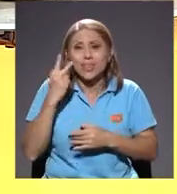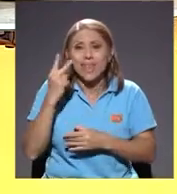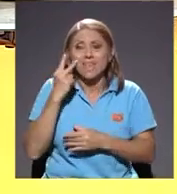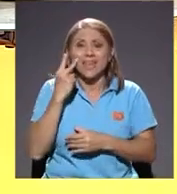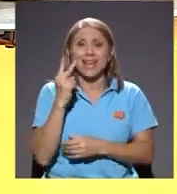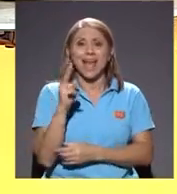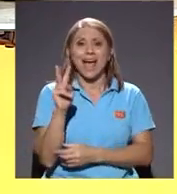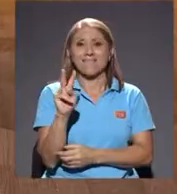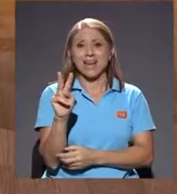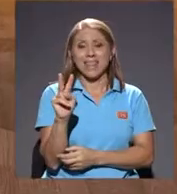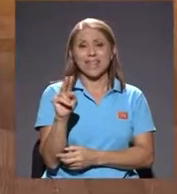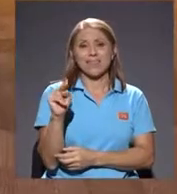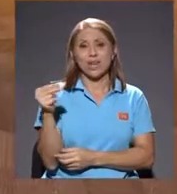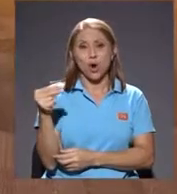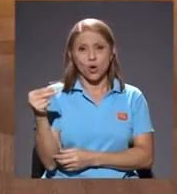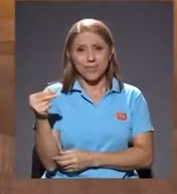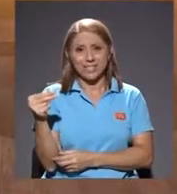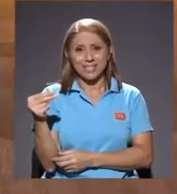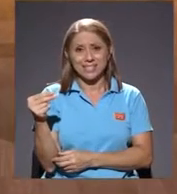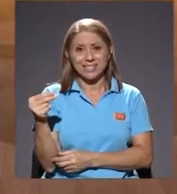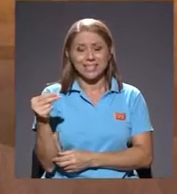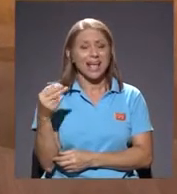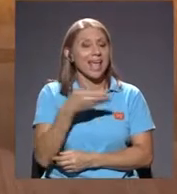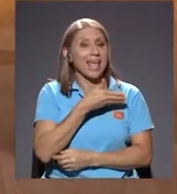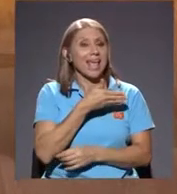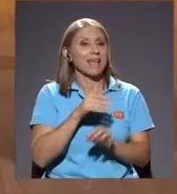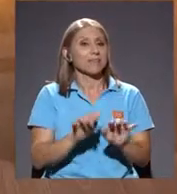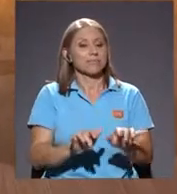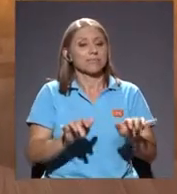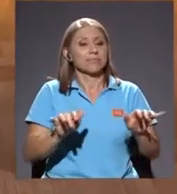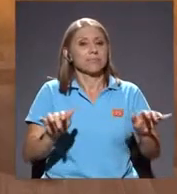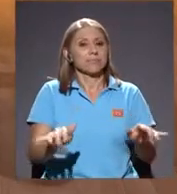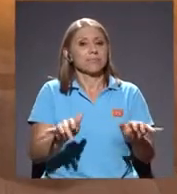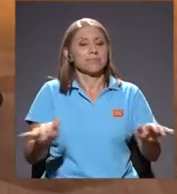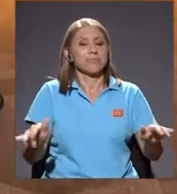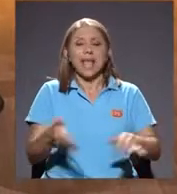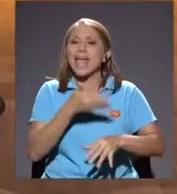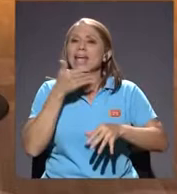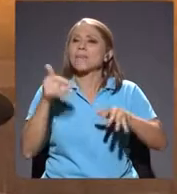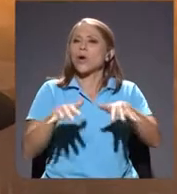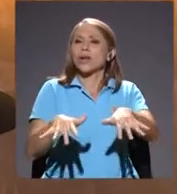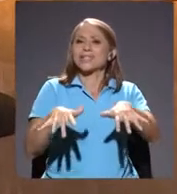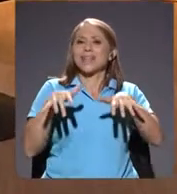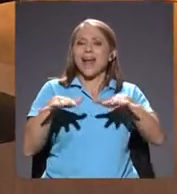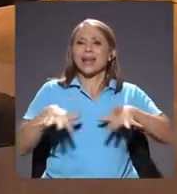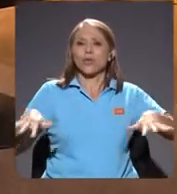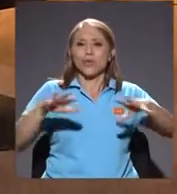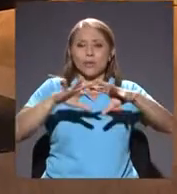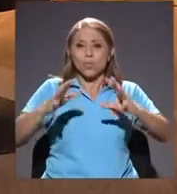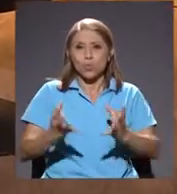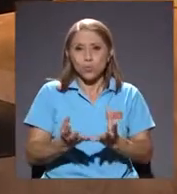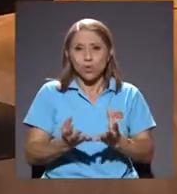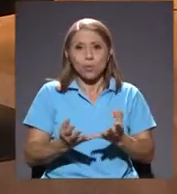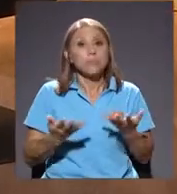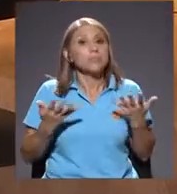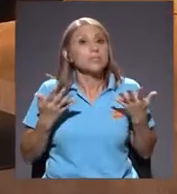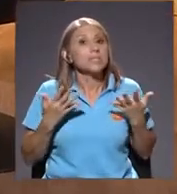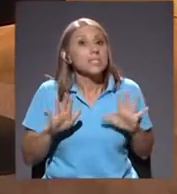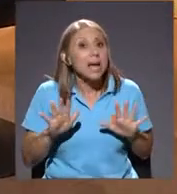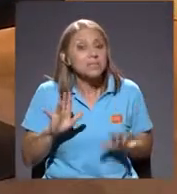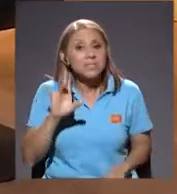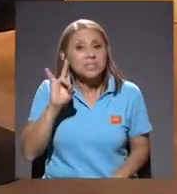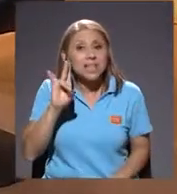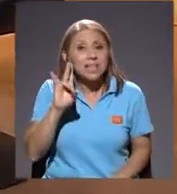horowitz en el mejor escenario del mundo bueno resulta que ya van siete costarricenses